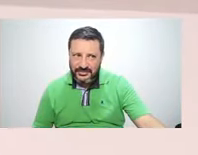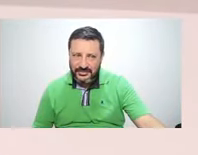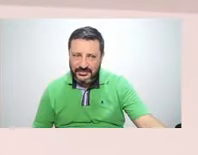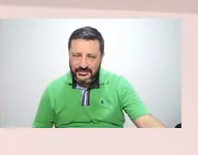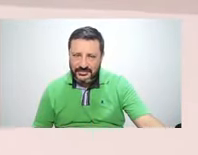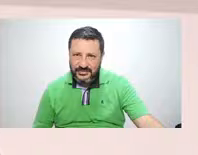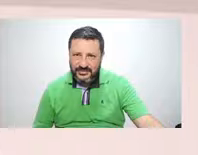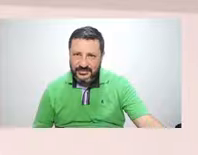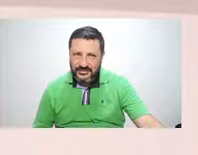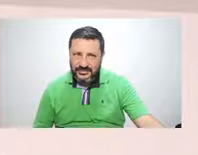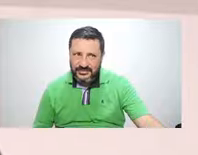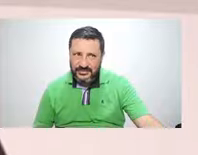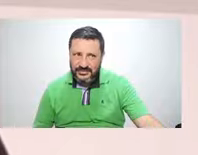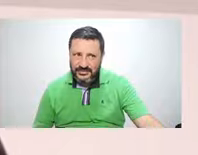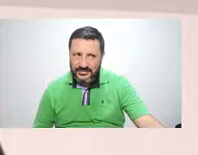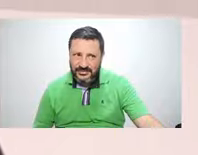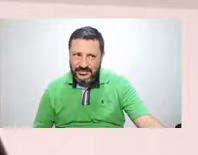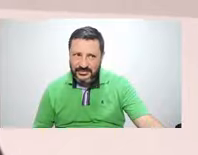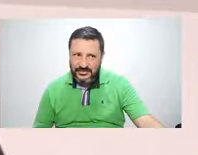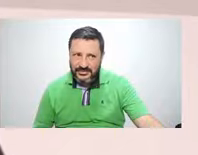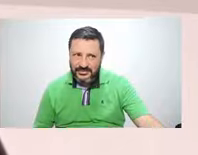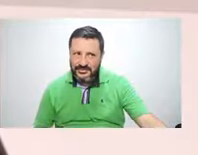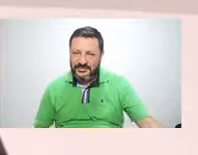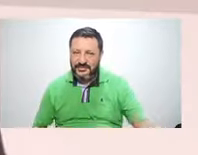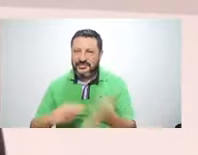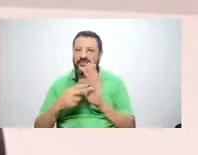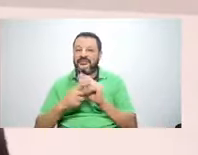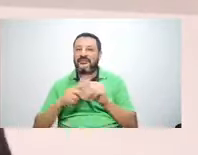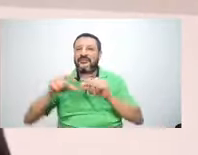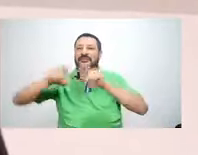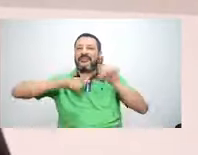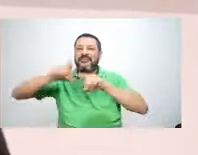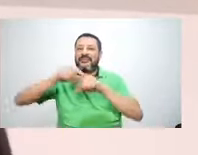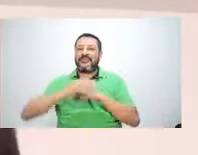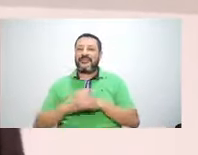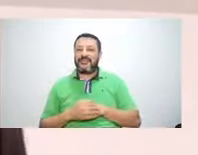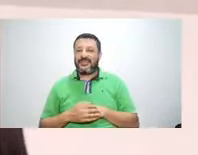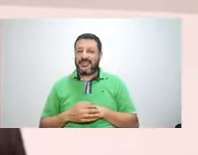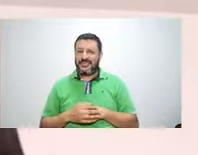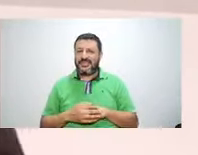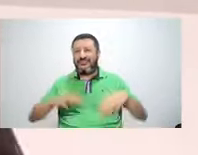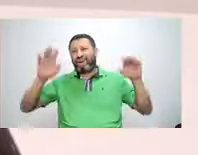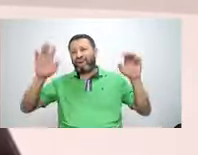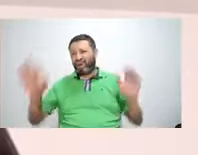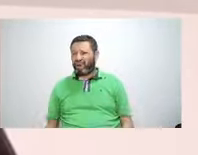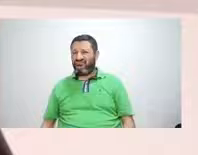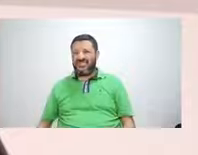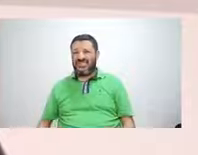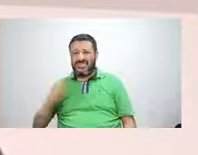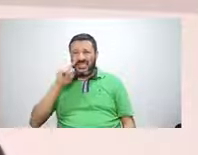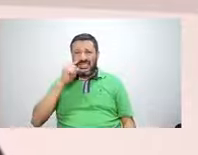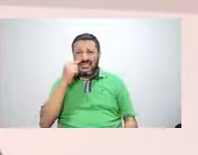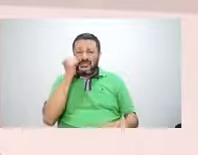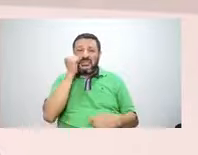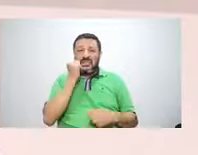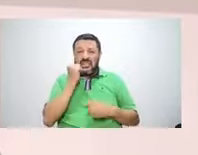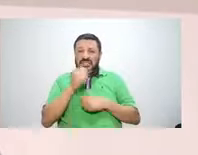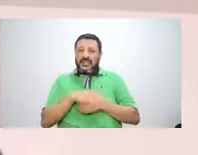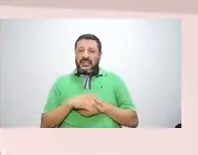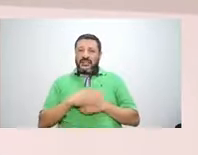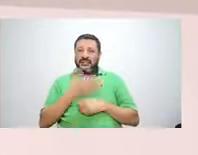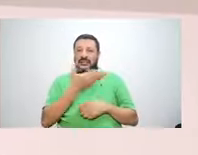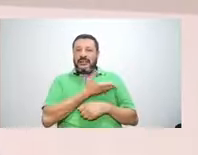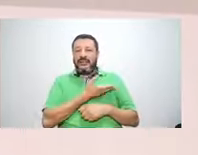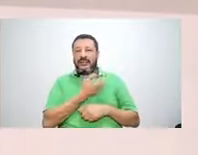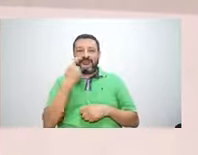estaba aburrida. Yo dije, no, yo no voy a irme a competir en una cosa que sufro tanto, no. Entonces mi mamá, no, es como otro